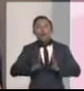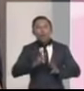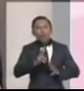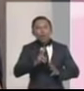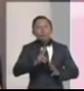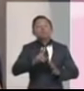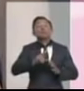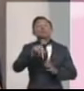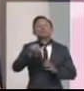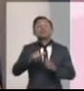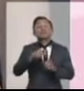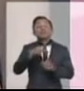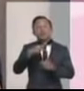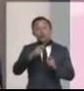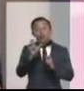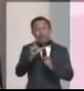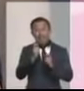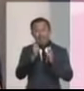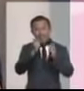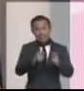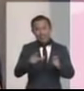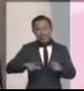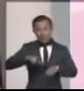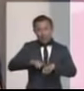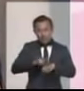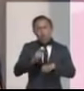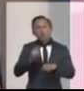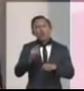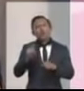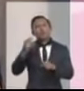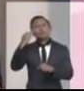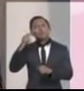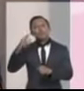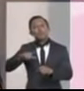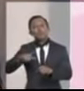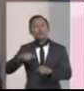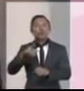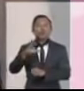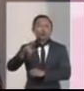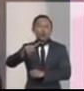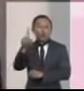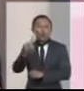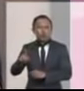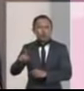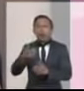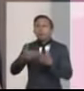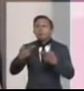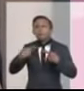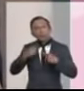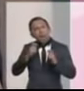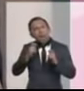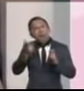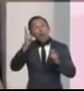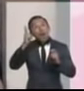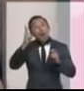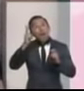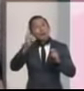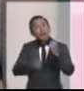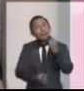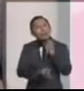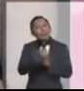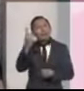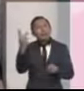corrupción de la anterior administración encabezada por Rodrigo Medina de la Cruz. Hoy los ciudadanos perciben que no ha pasado nada de hecho, no hay nadie en